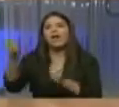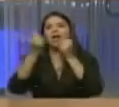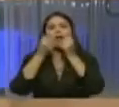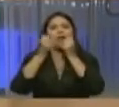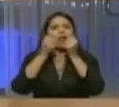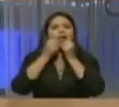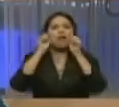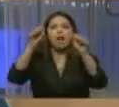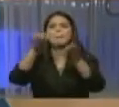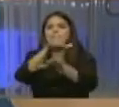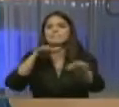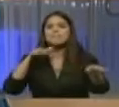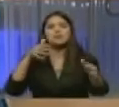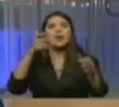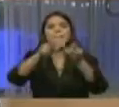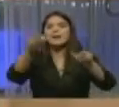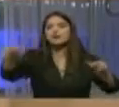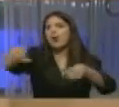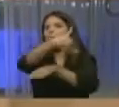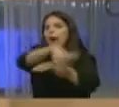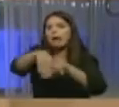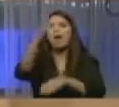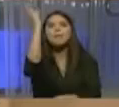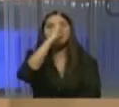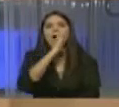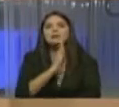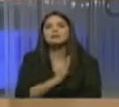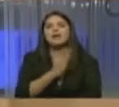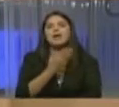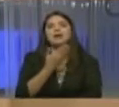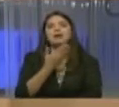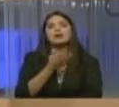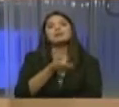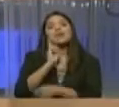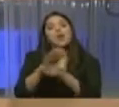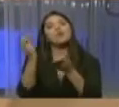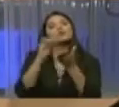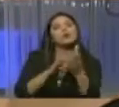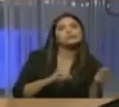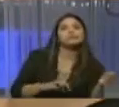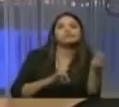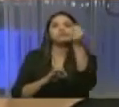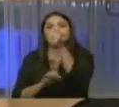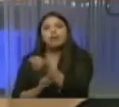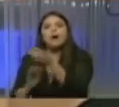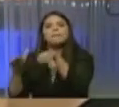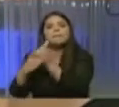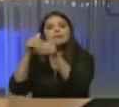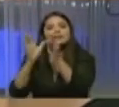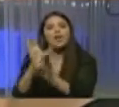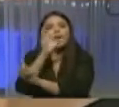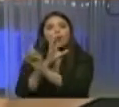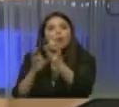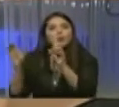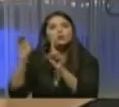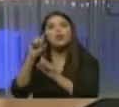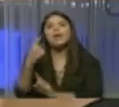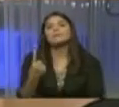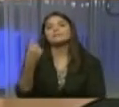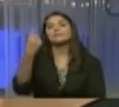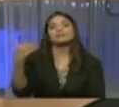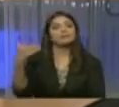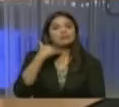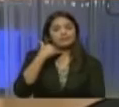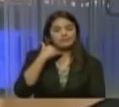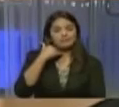manifestaciones de millones de personas en las calles de todo Brasil. Y tuvieron que restituir el Ministerio de la Cultura. Es una de las primeras derrotas que